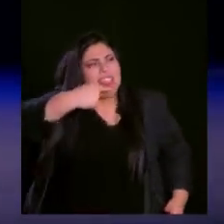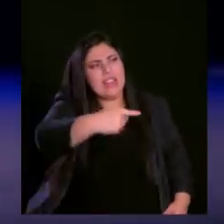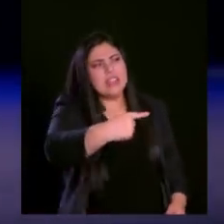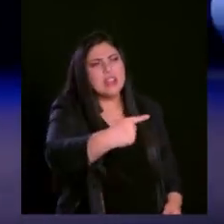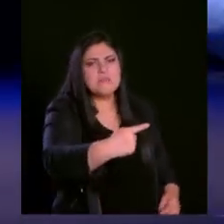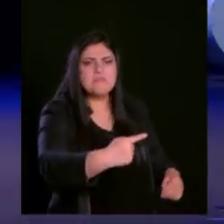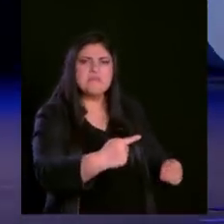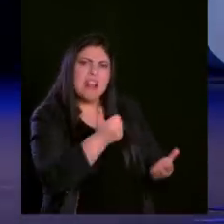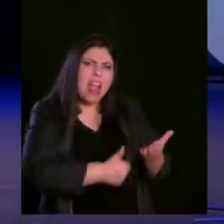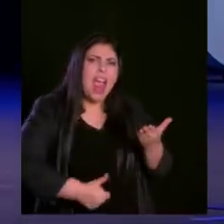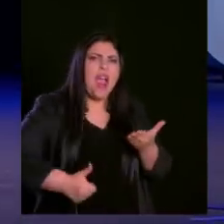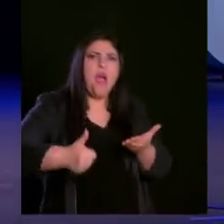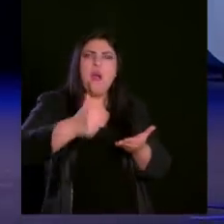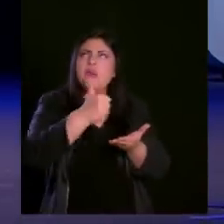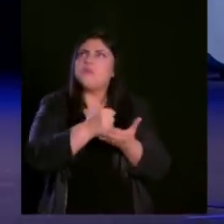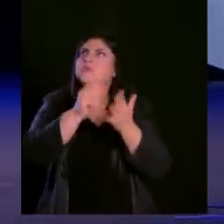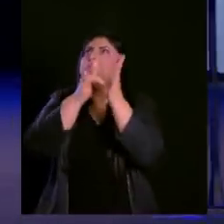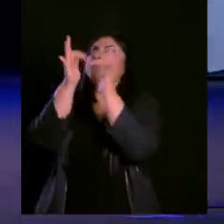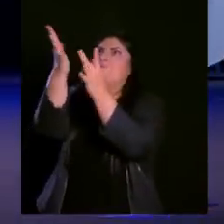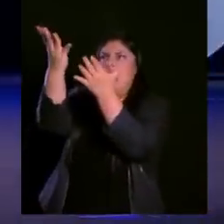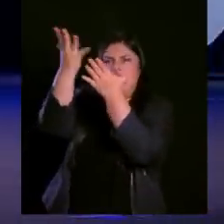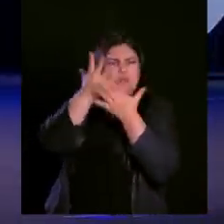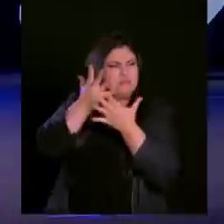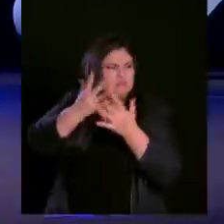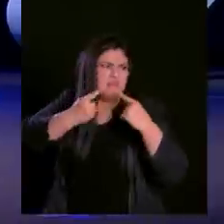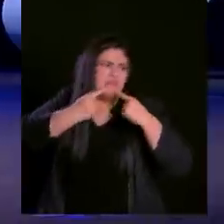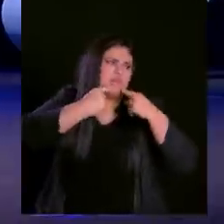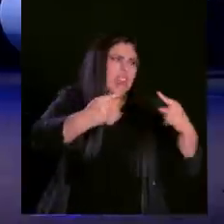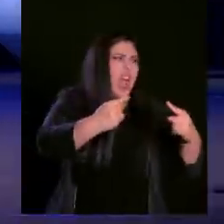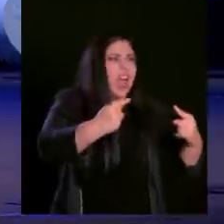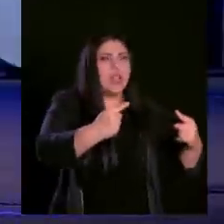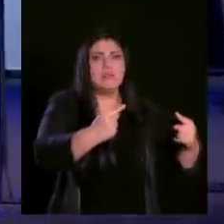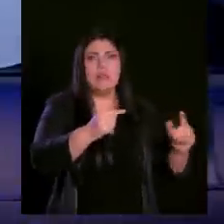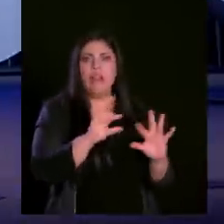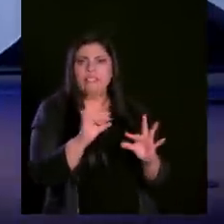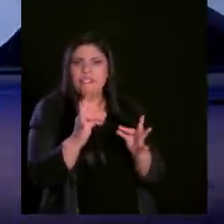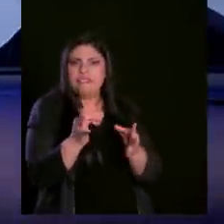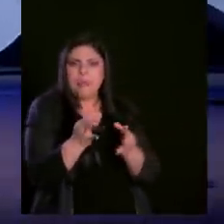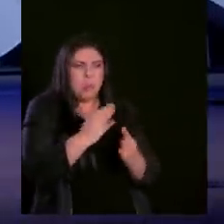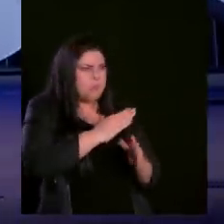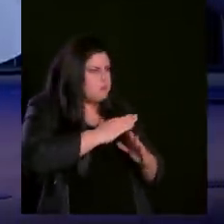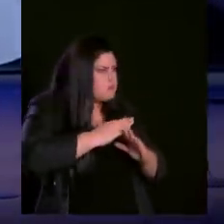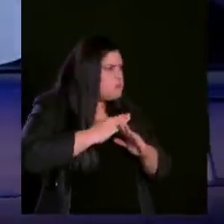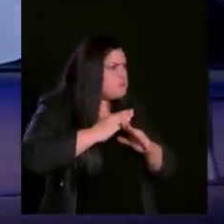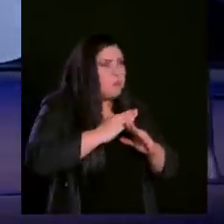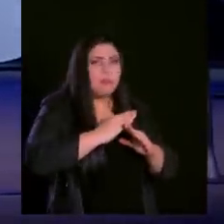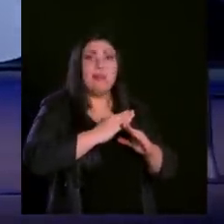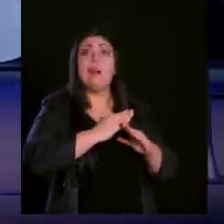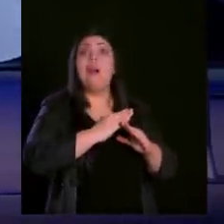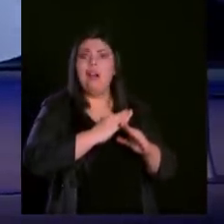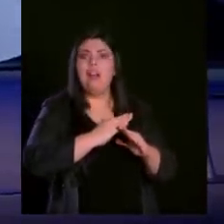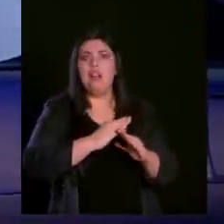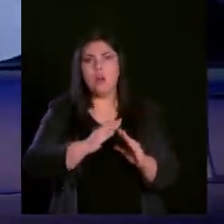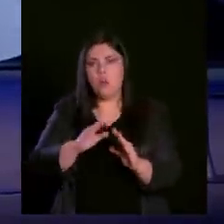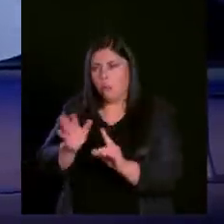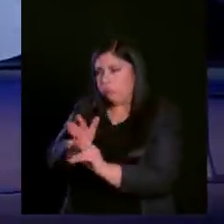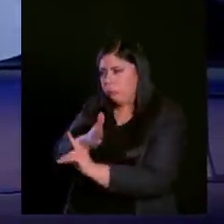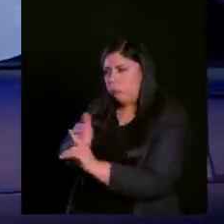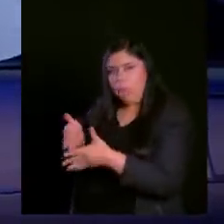Dios y con la autoridad que te ha sido dada lo que quieres que pase en tu casa aun cuando las tinieblas se levantaron contra tus hijos por